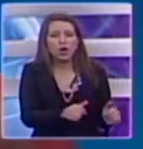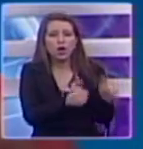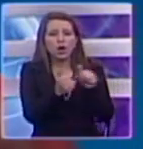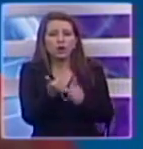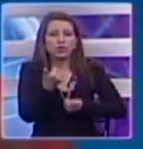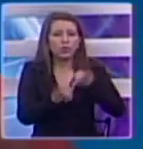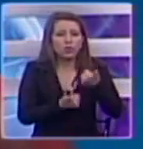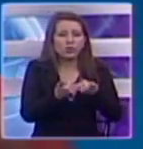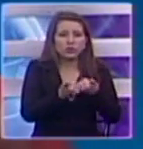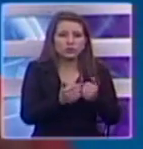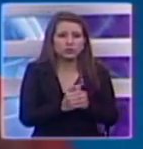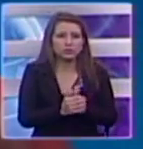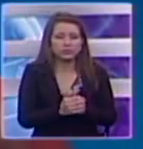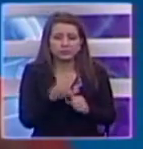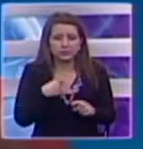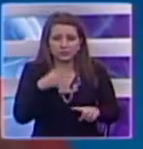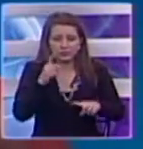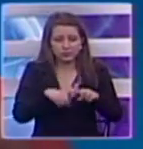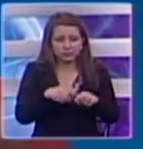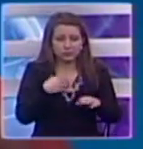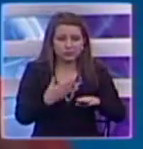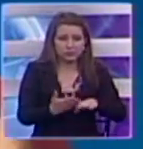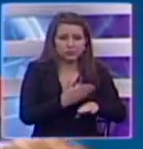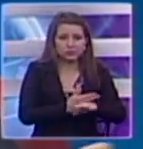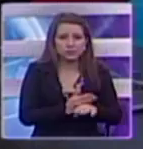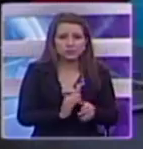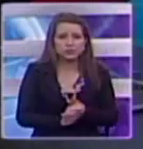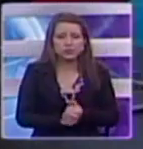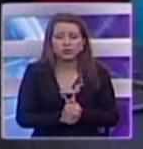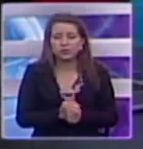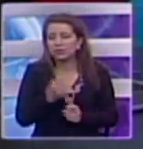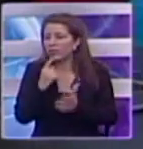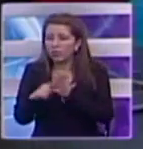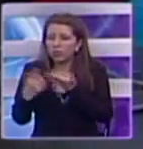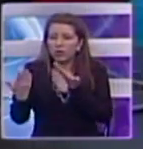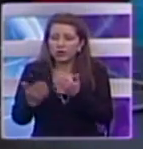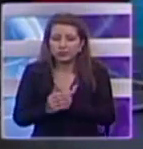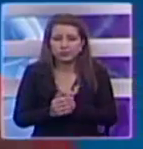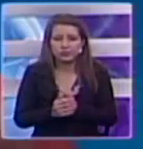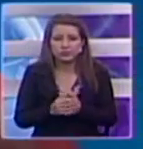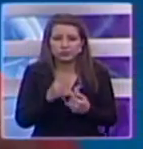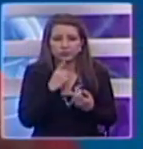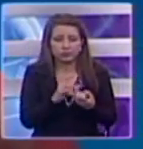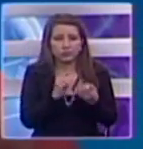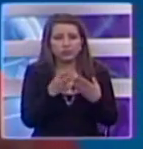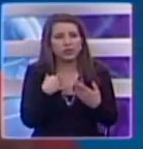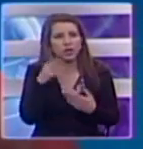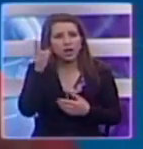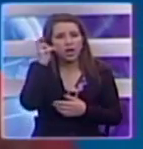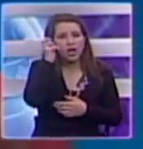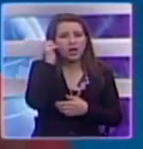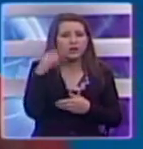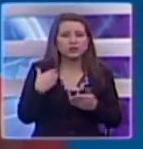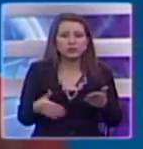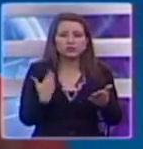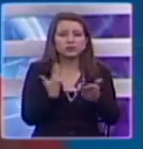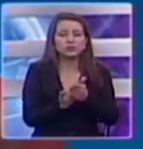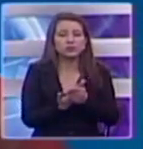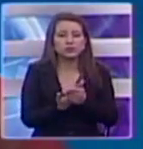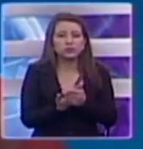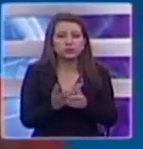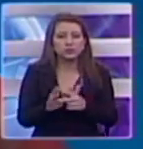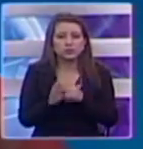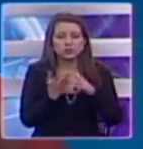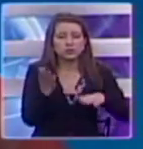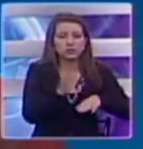factores son los que no se han tomado oportunamente. ¿Cómo cuáles? Como por ejemplo, es gratificante escuchar que viene ya un crédito